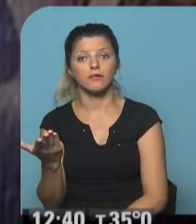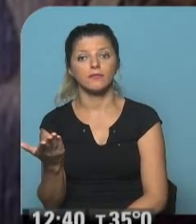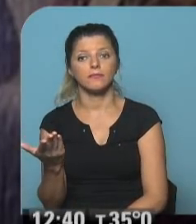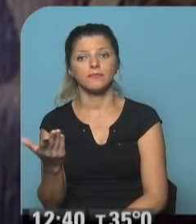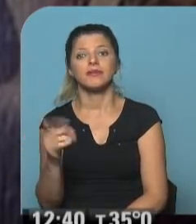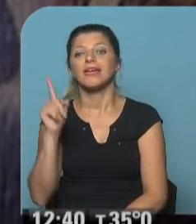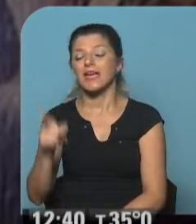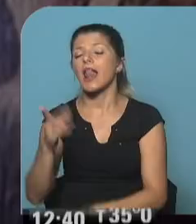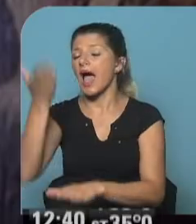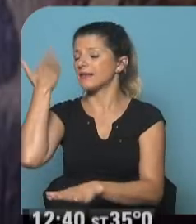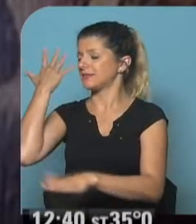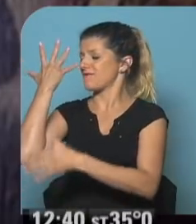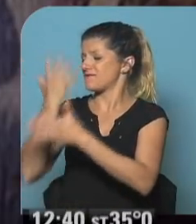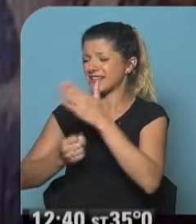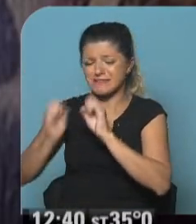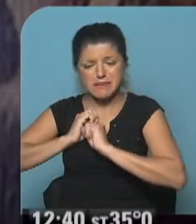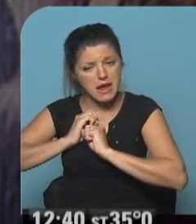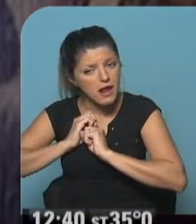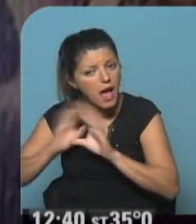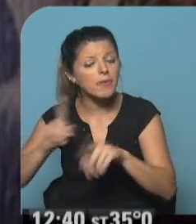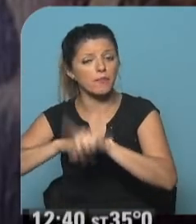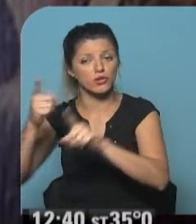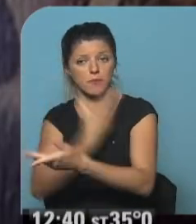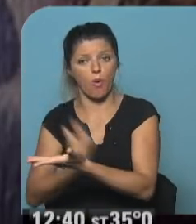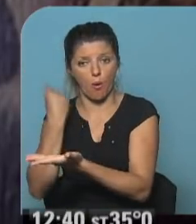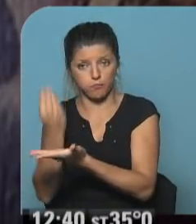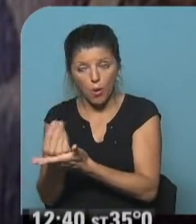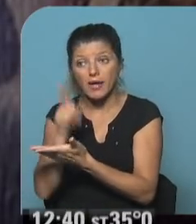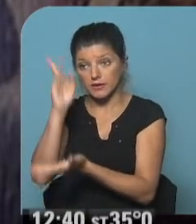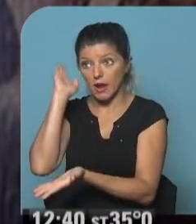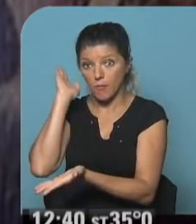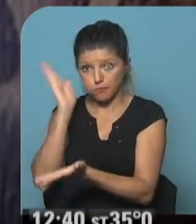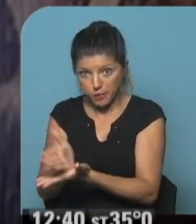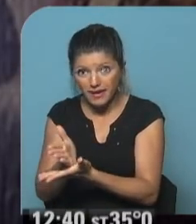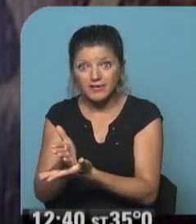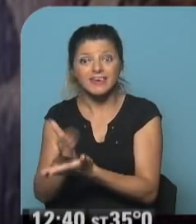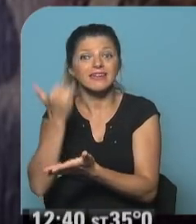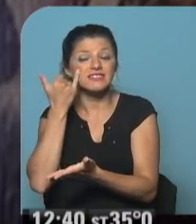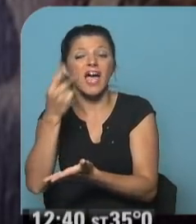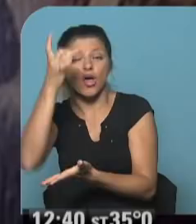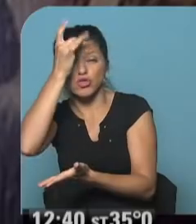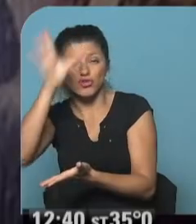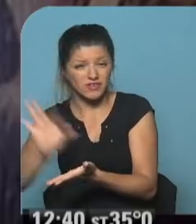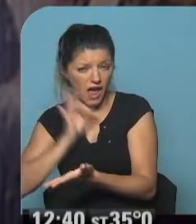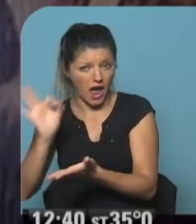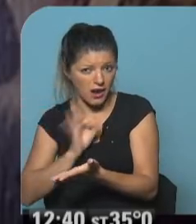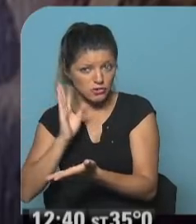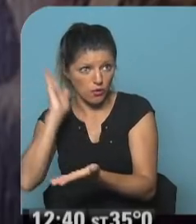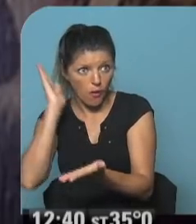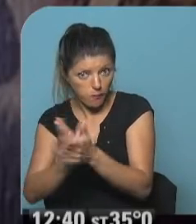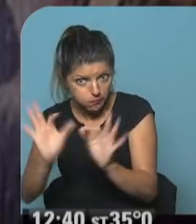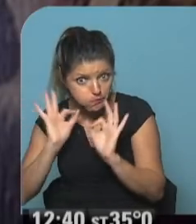cometido excesos y errores graves, fue sentenciado y ha cumplido ya 12 años de